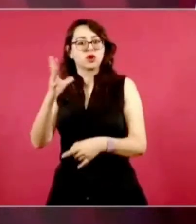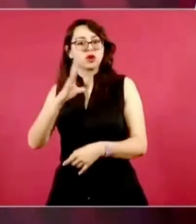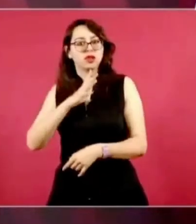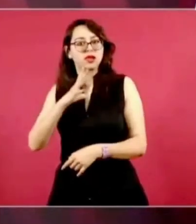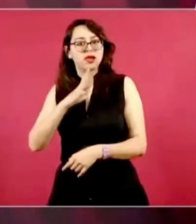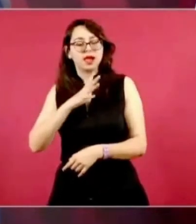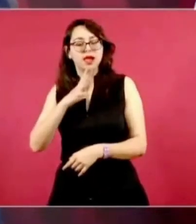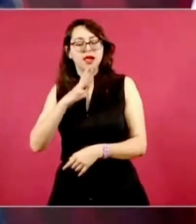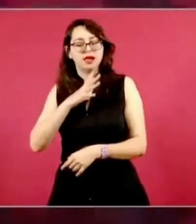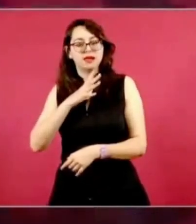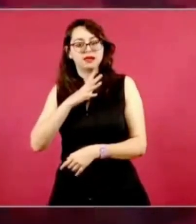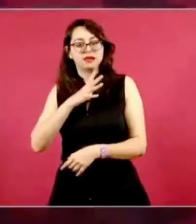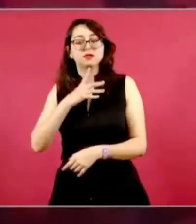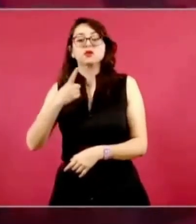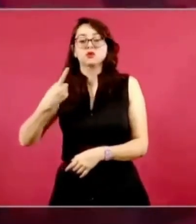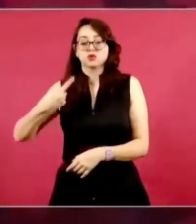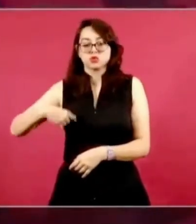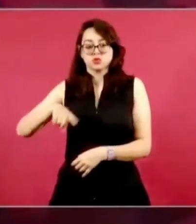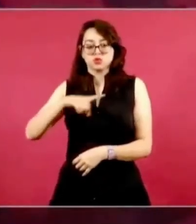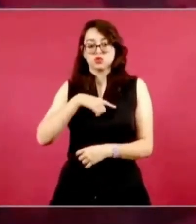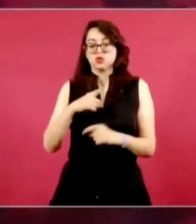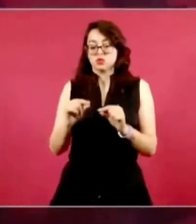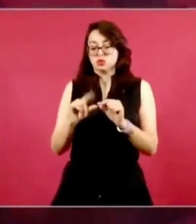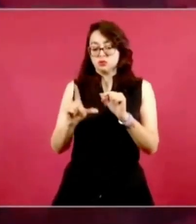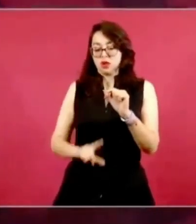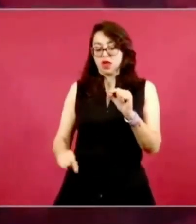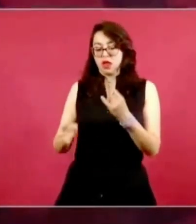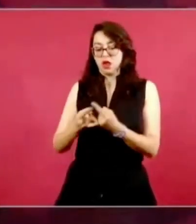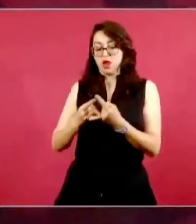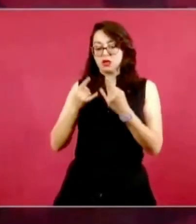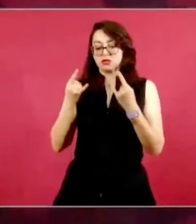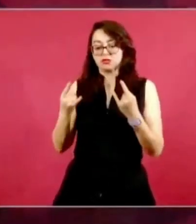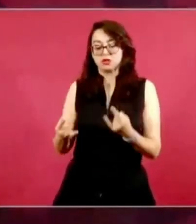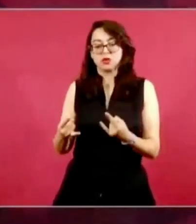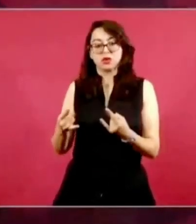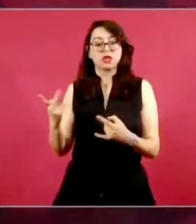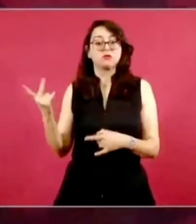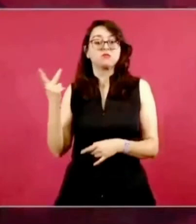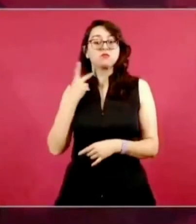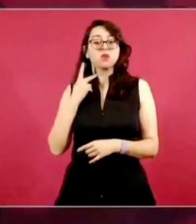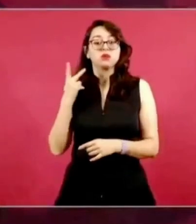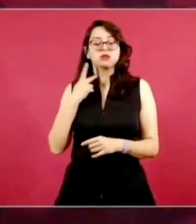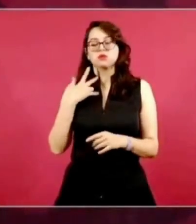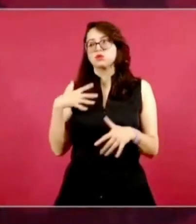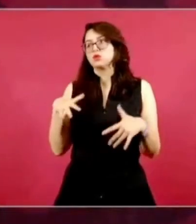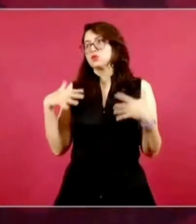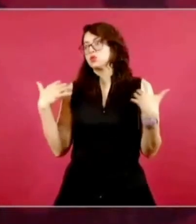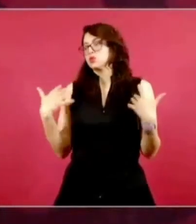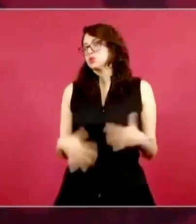de que tenemos una herencia política excepcional